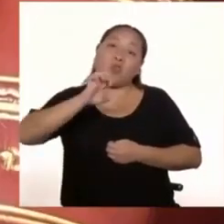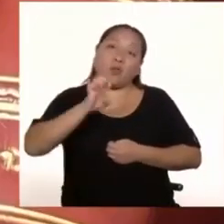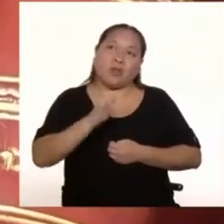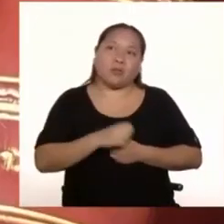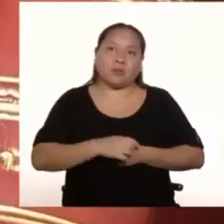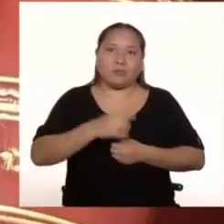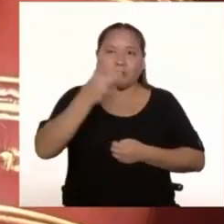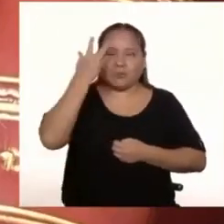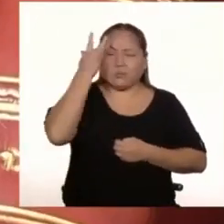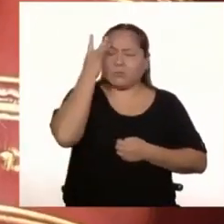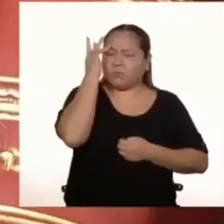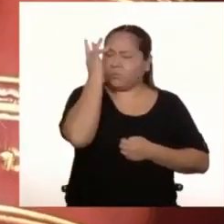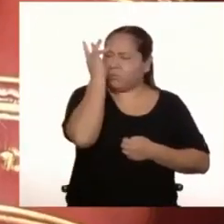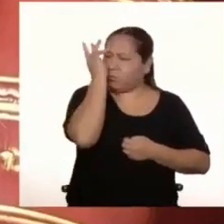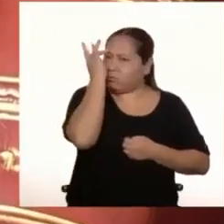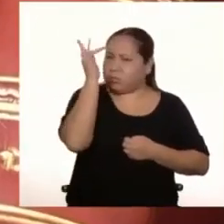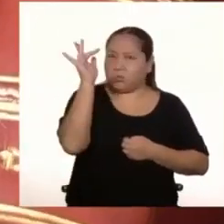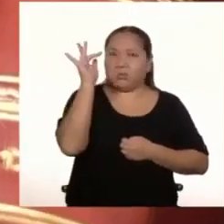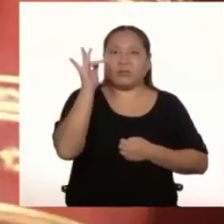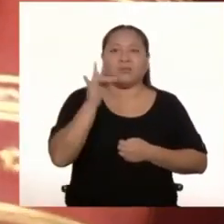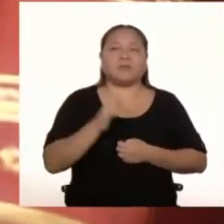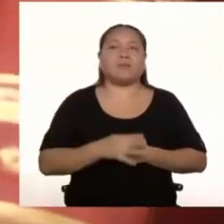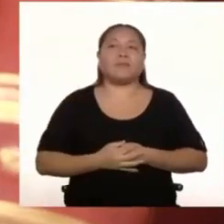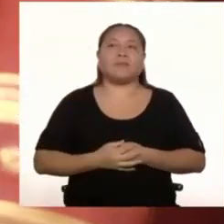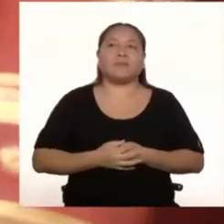brillante.